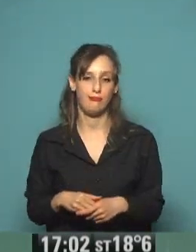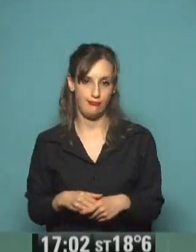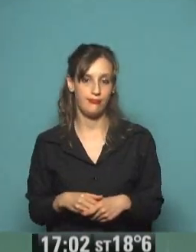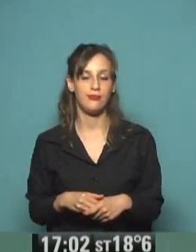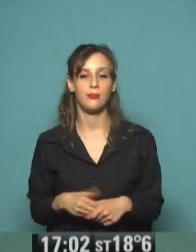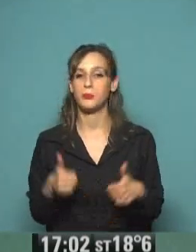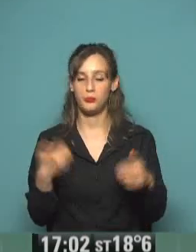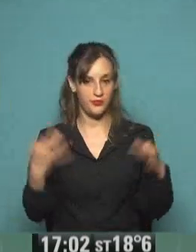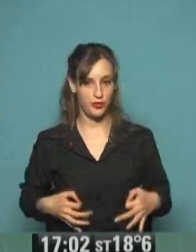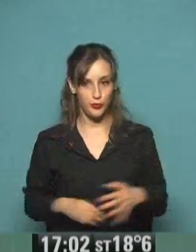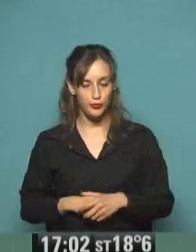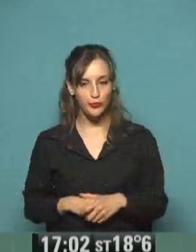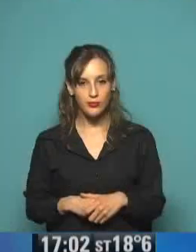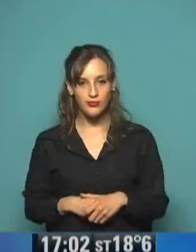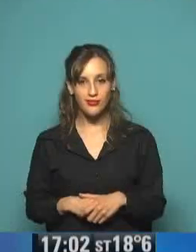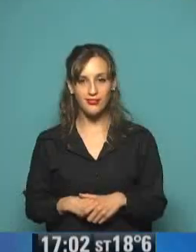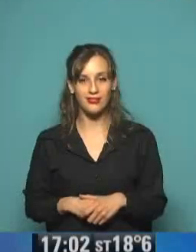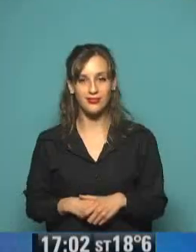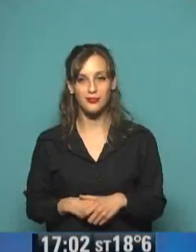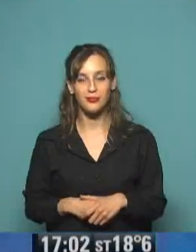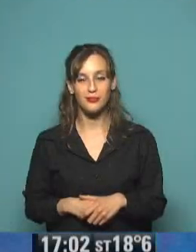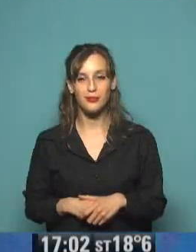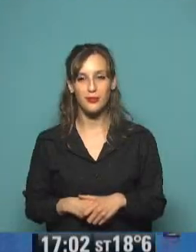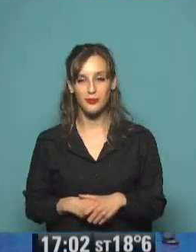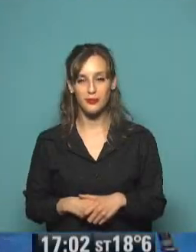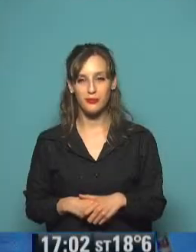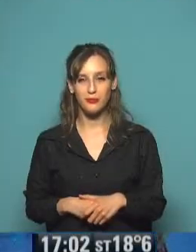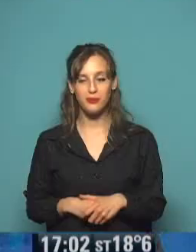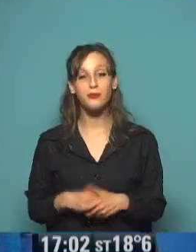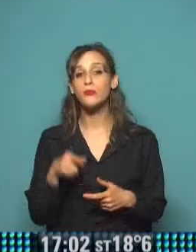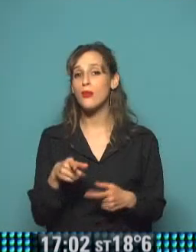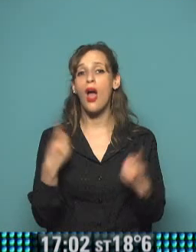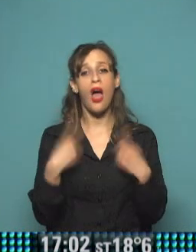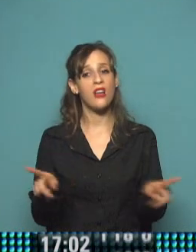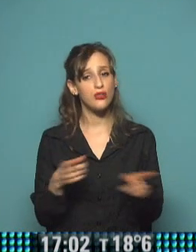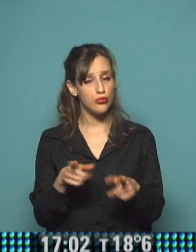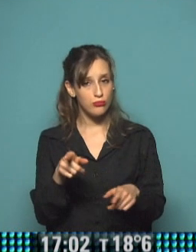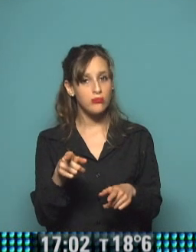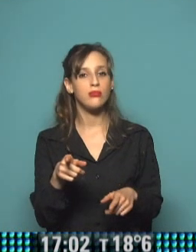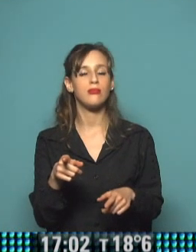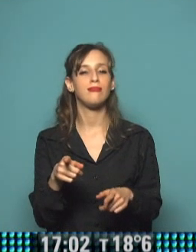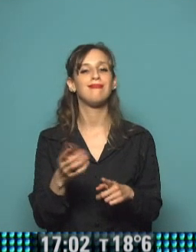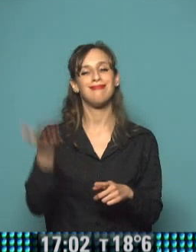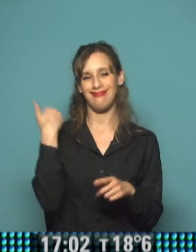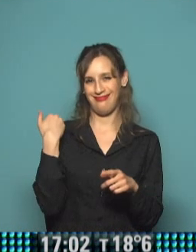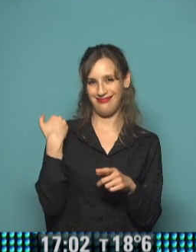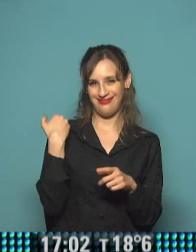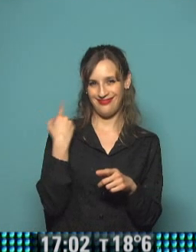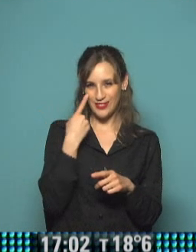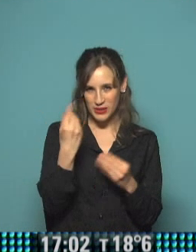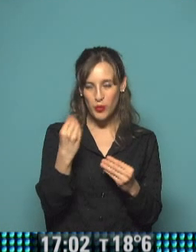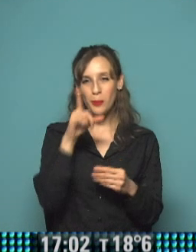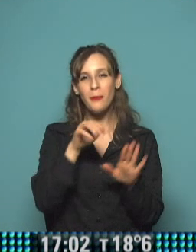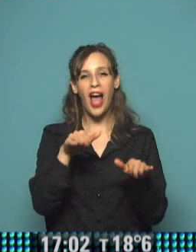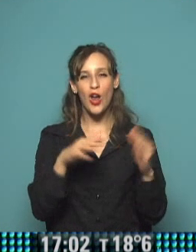acá. El gatito uiña. En la original tenemos que el pájaro carpintero vive taladrando. En